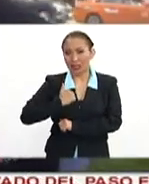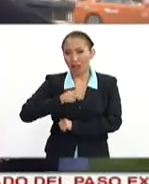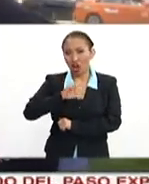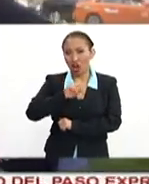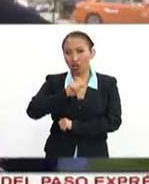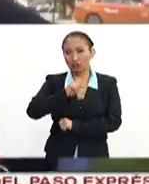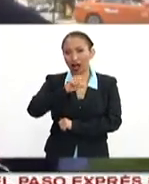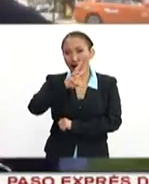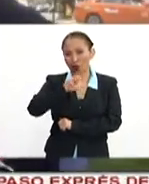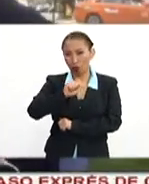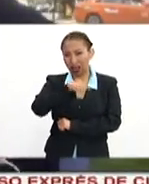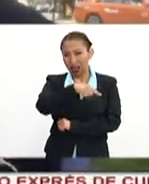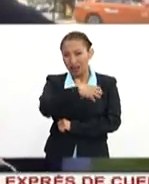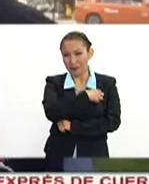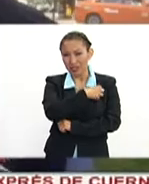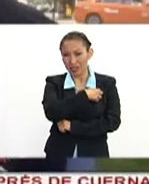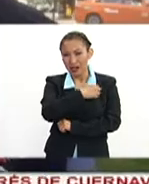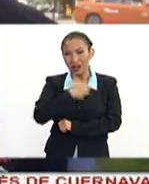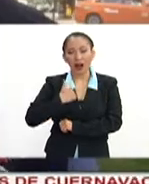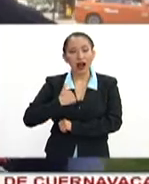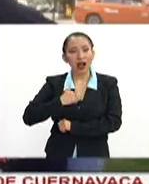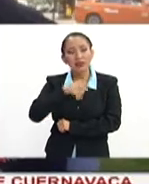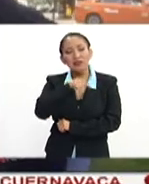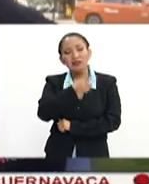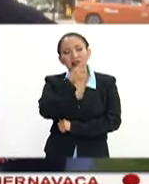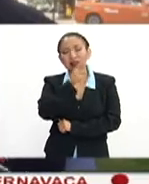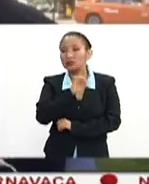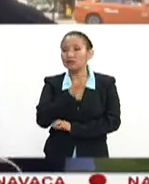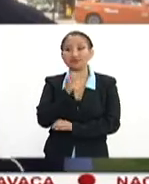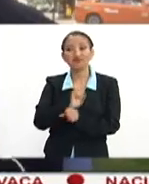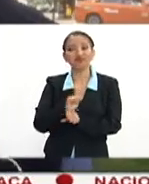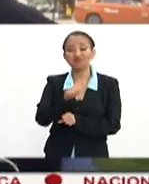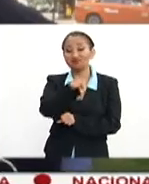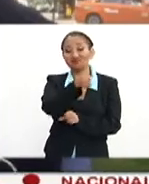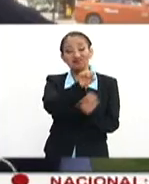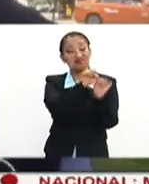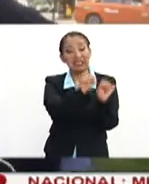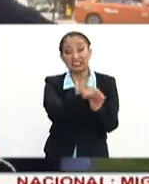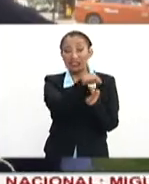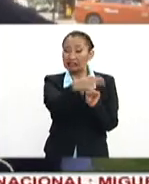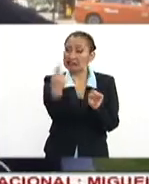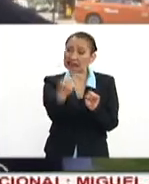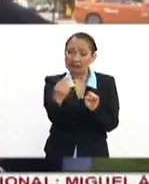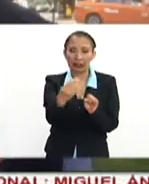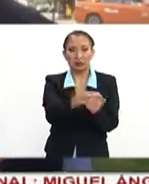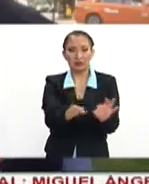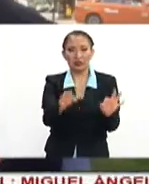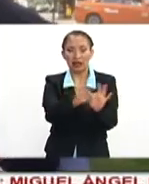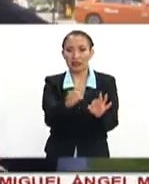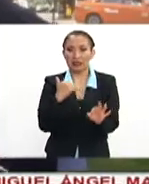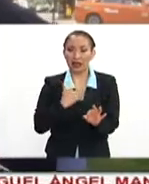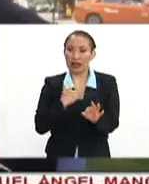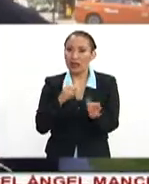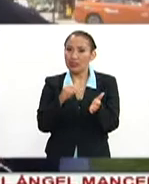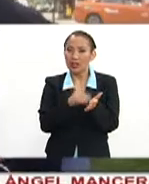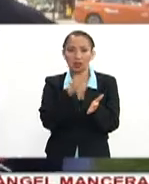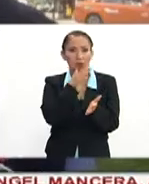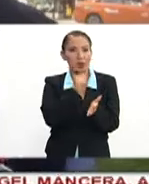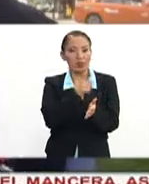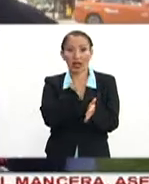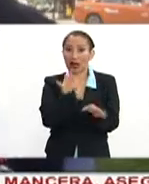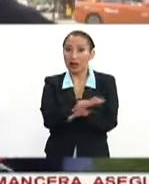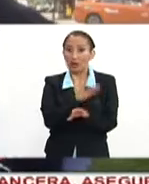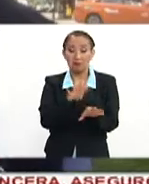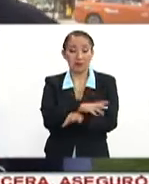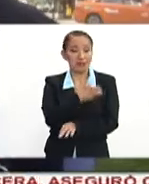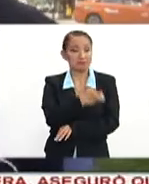Ottawa, la capital política de este país, pues simplemente dijo que este sistema es esencial y para Canadá no hay vuelta de